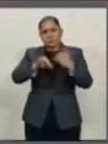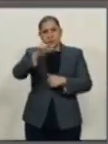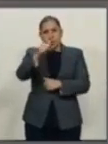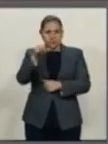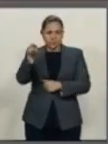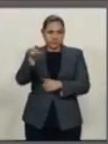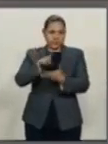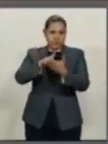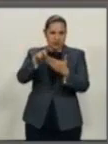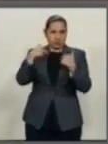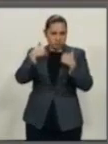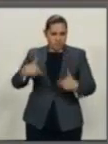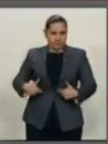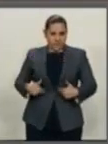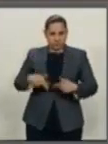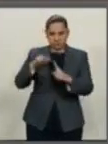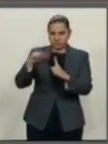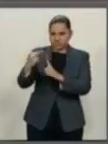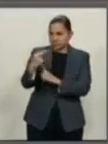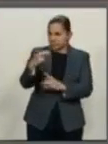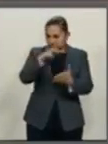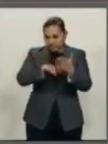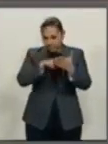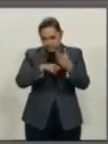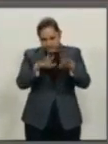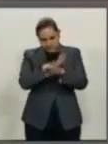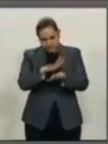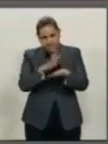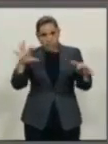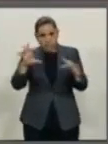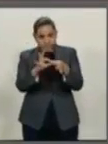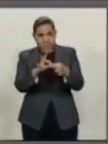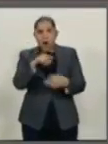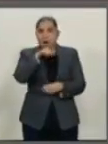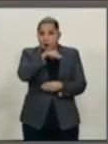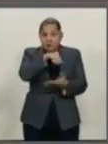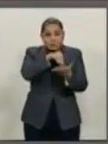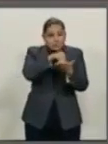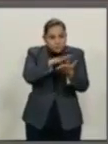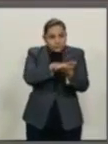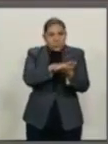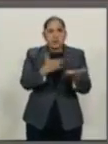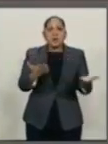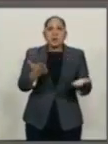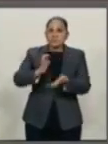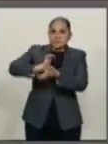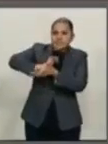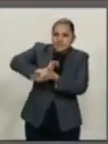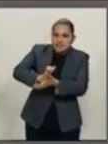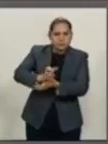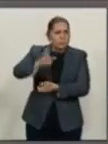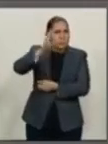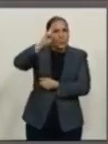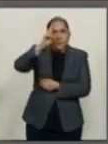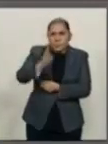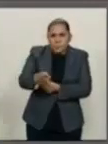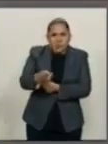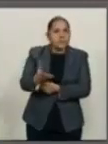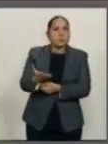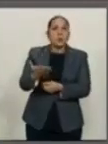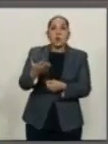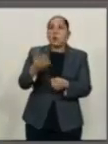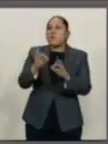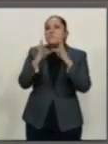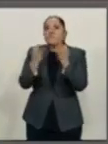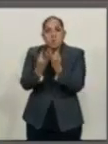humanos incorporó a la ley la prohibición de todo tipo de discriminación, incluyendo aquellas de origen nacional, y